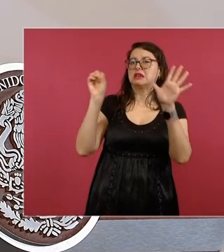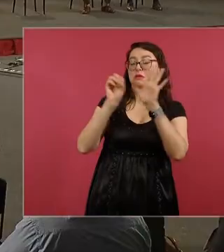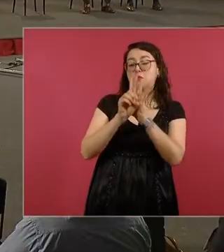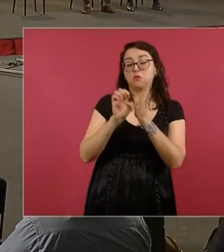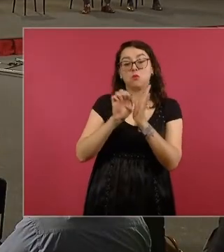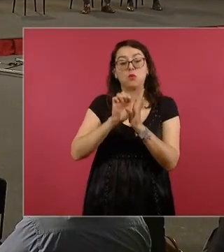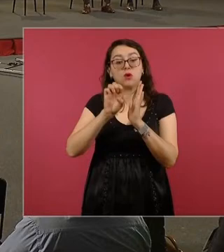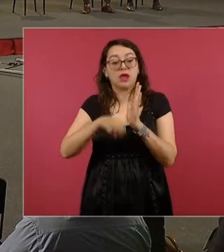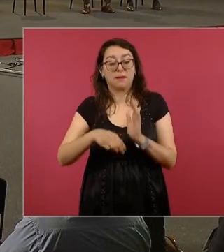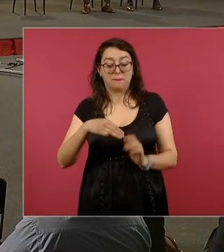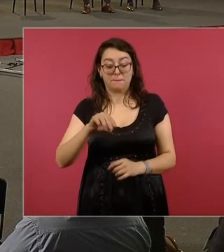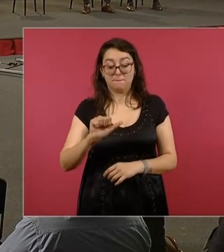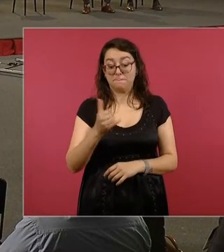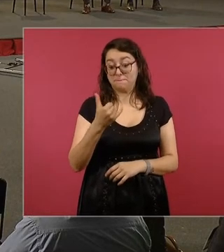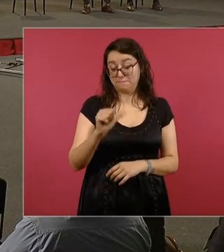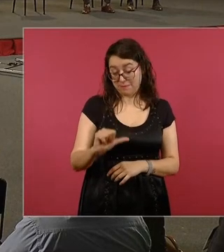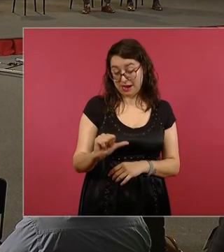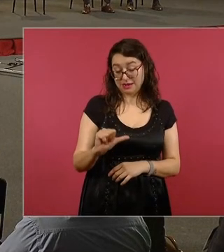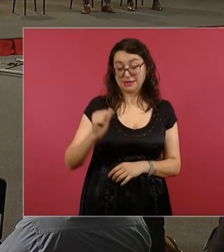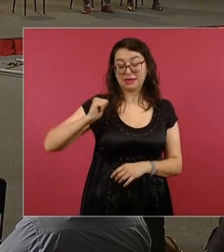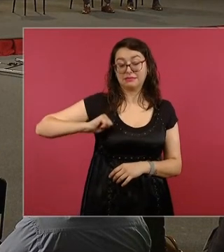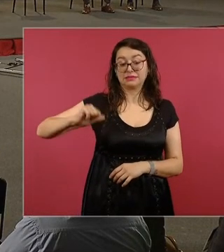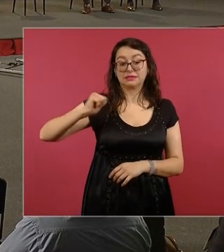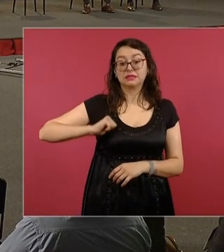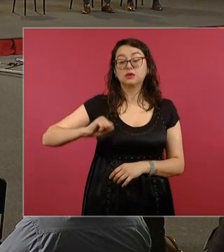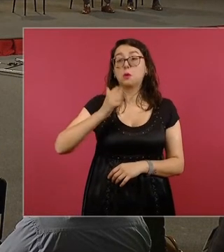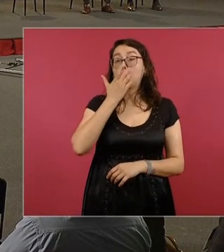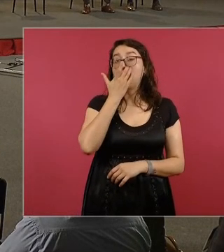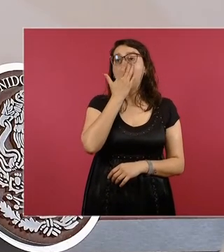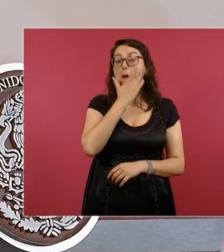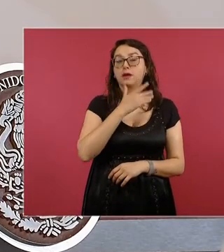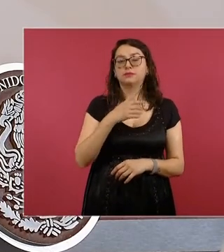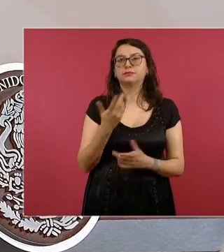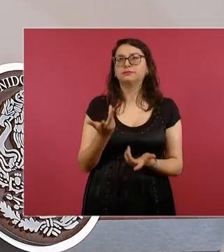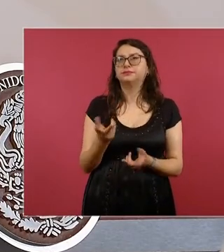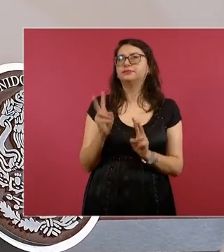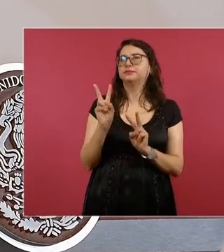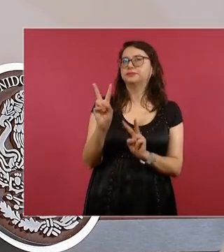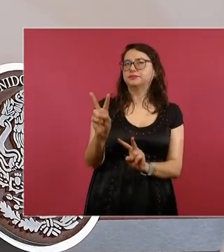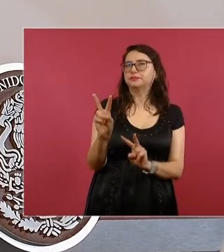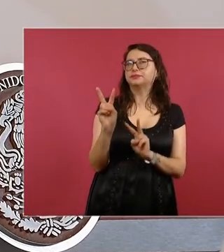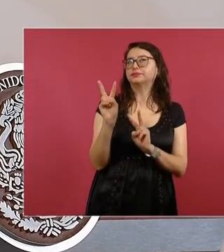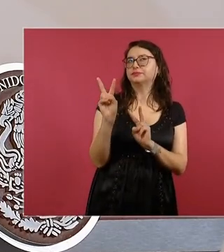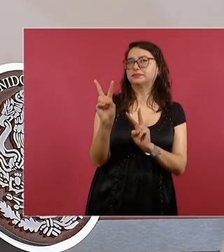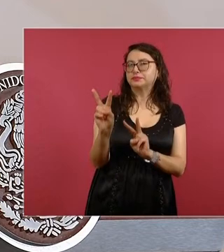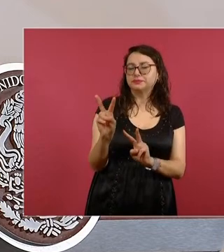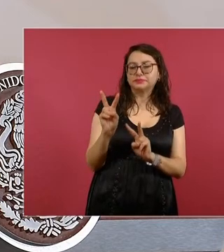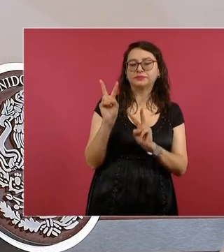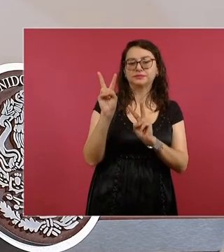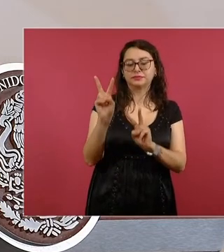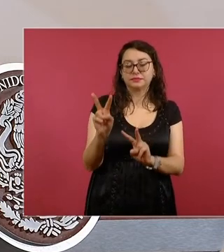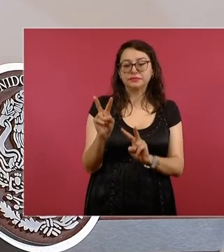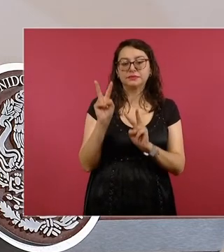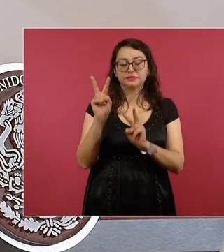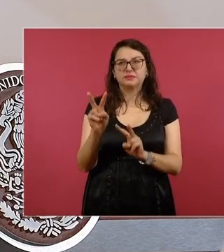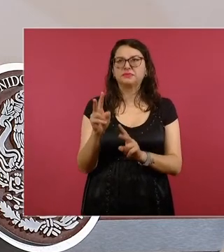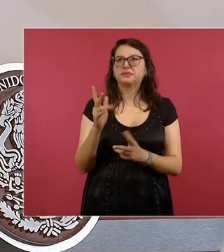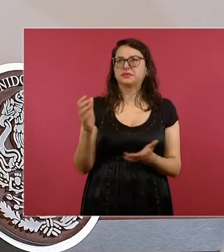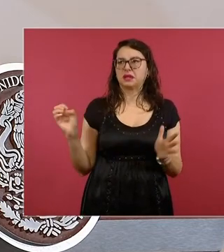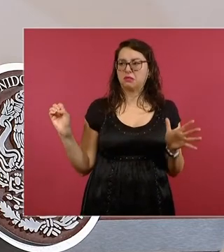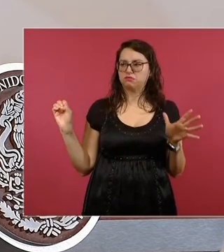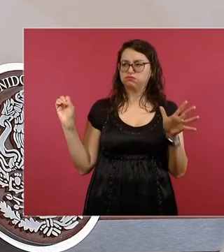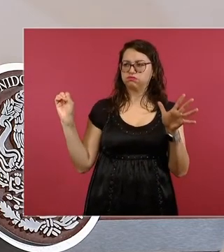mayas antiguos, por ejemplo, quienes dedicaron un gran esfuerzo a la observación astronómica, describieron a los